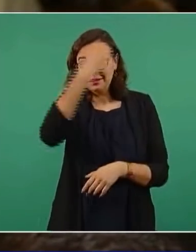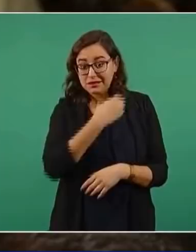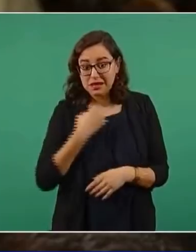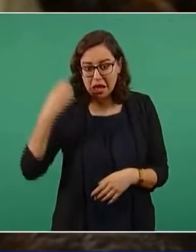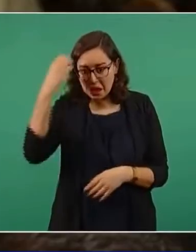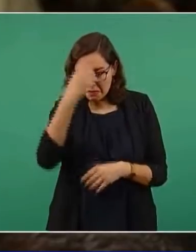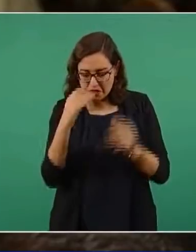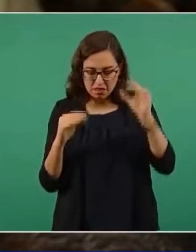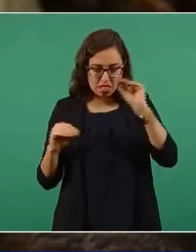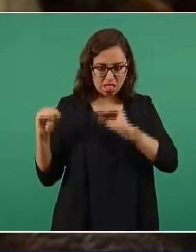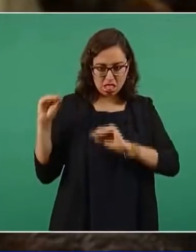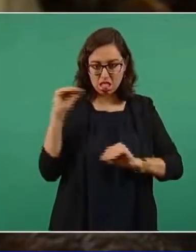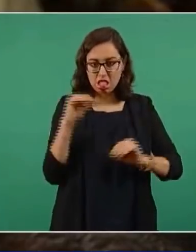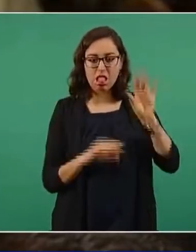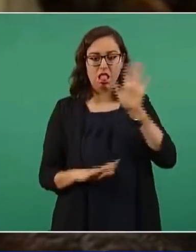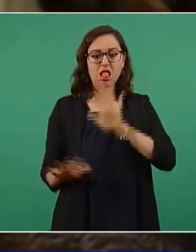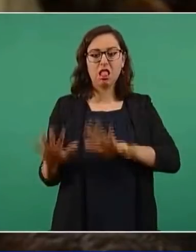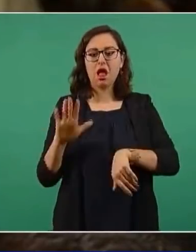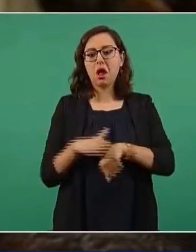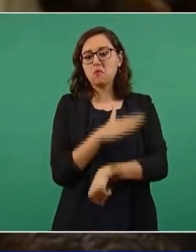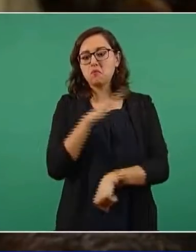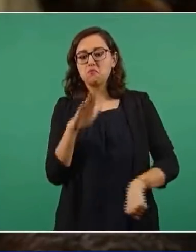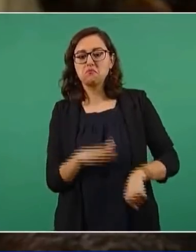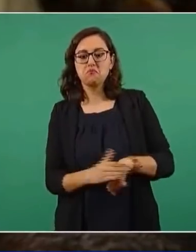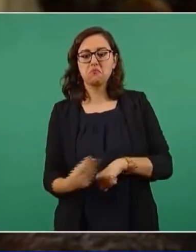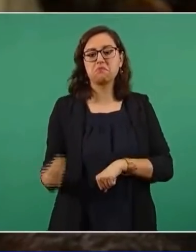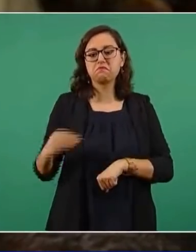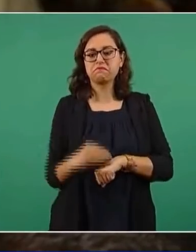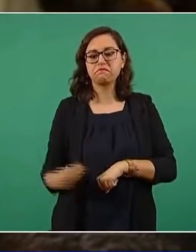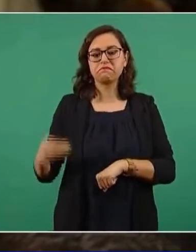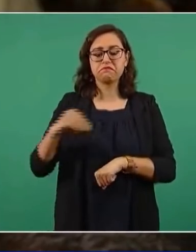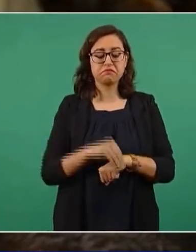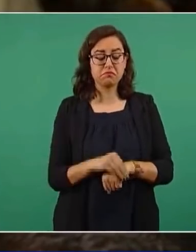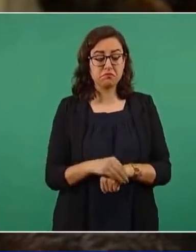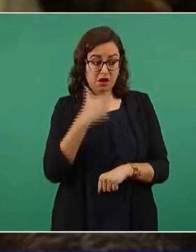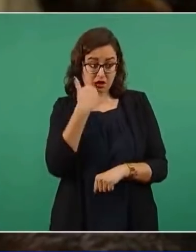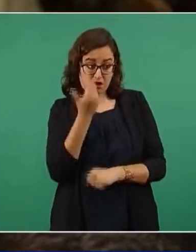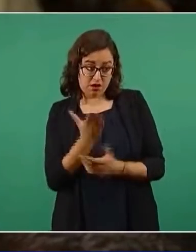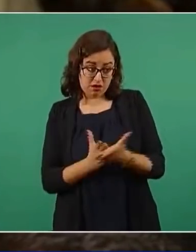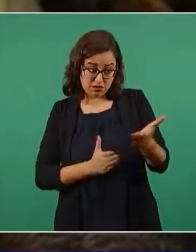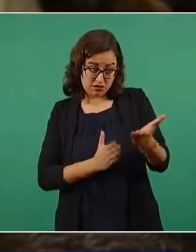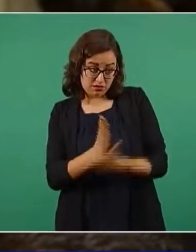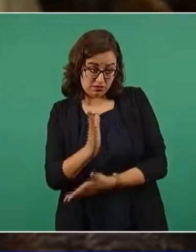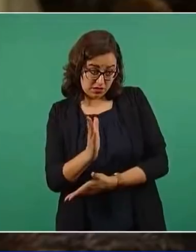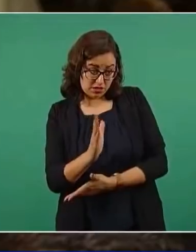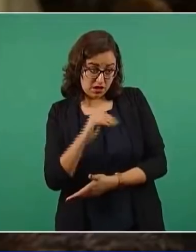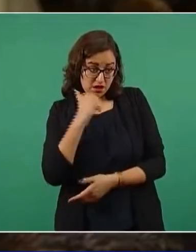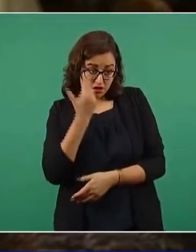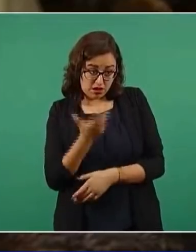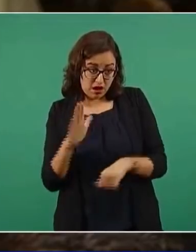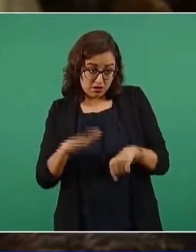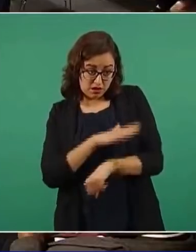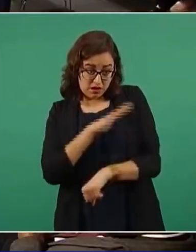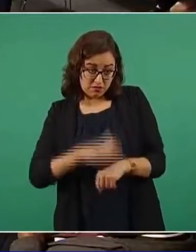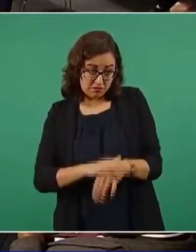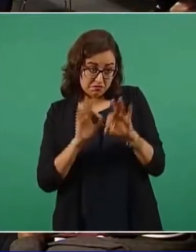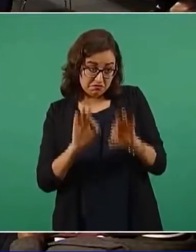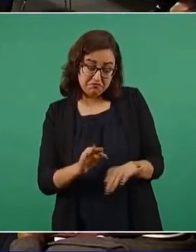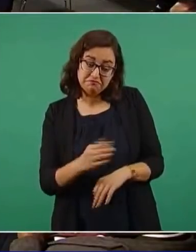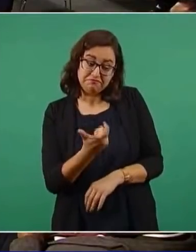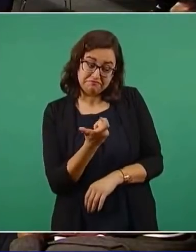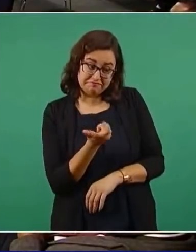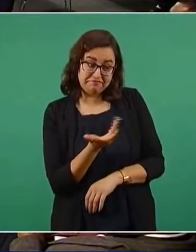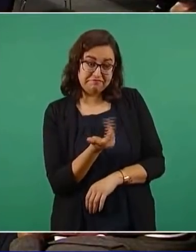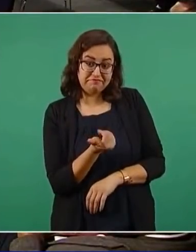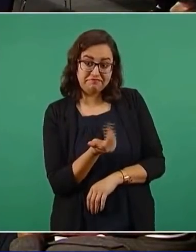se cobraban muchas cantidades para, digamos, manipular esta situación. Estoy